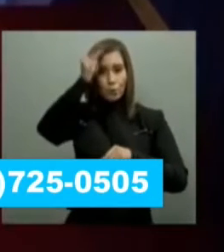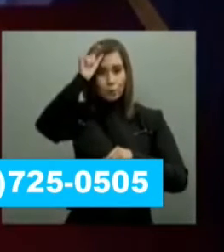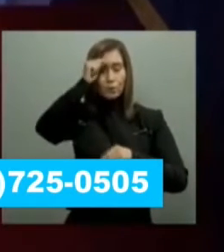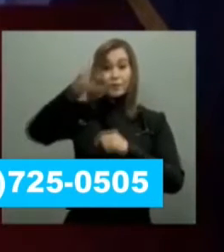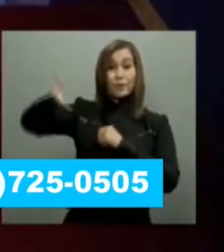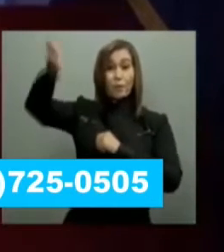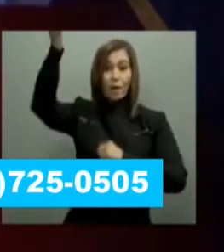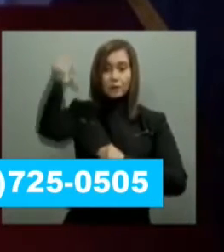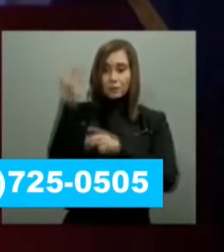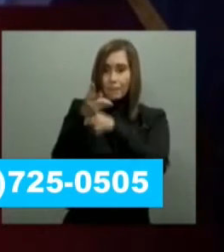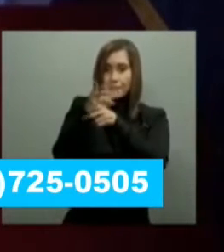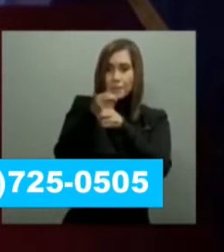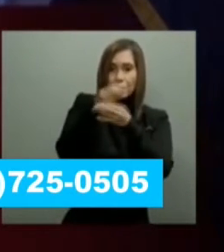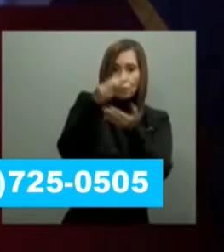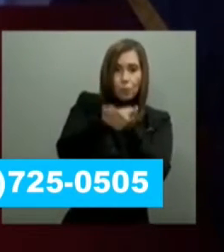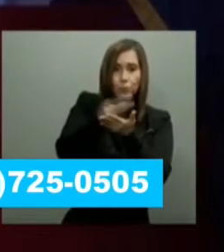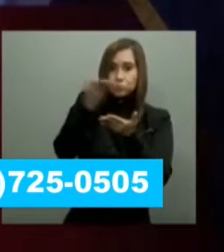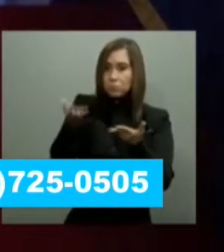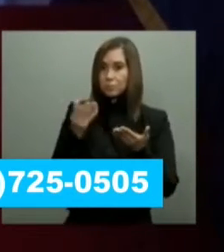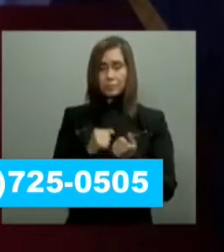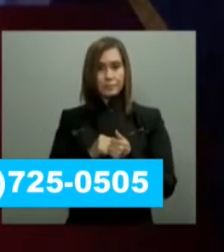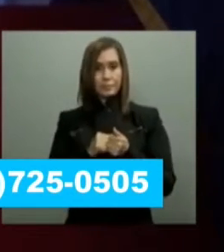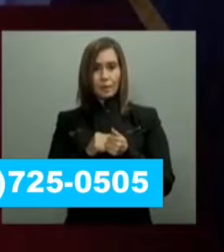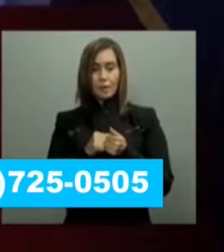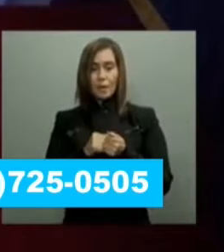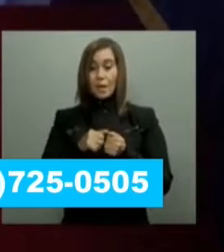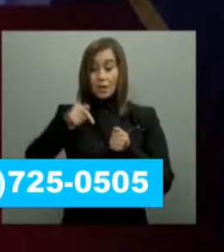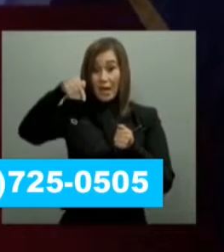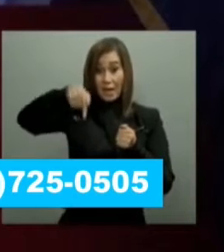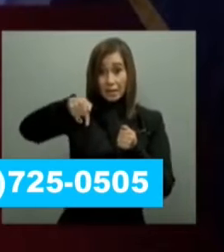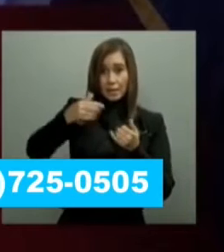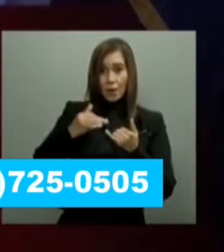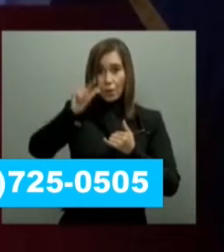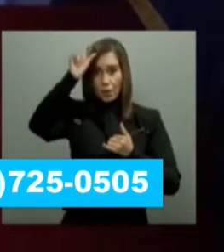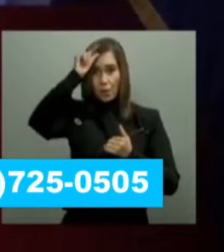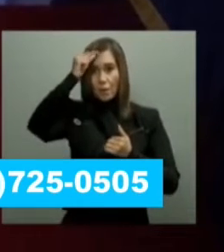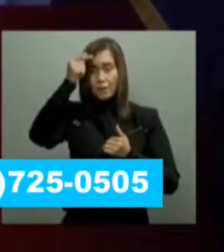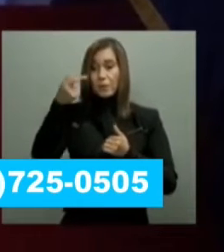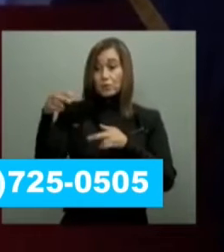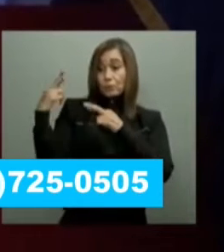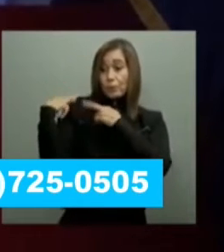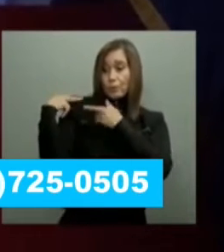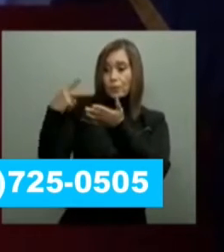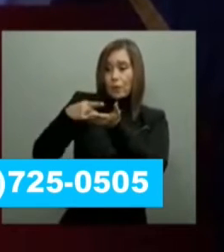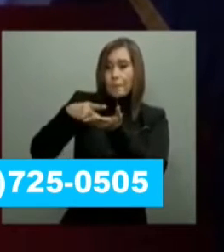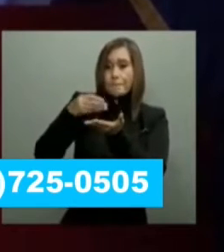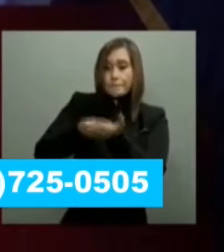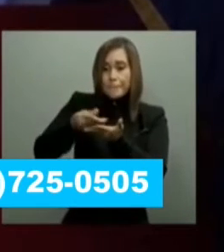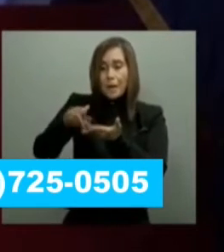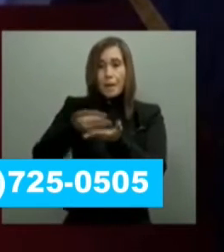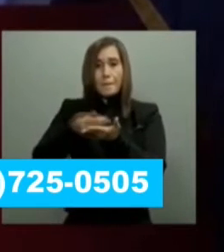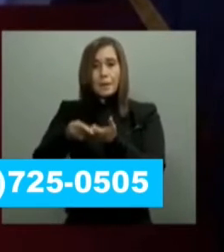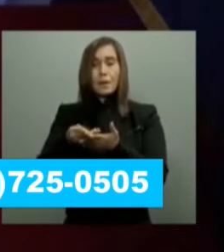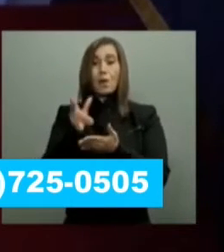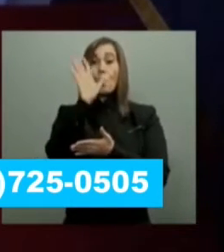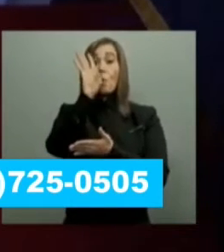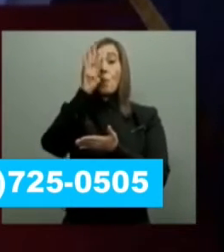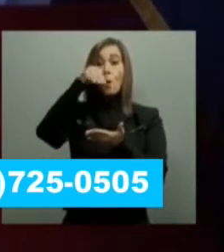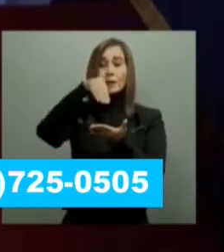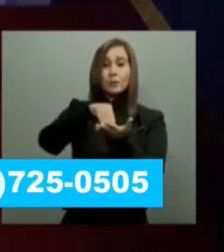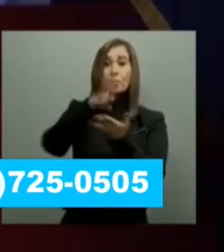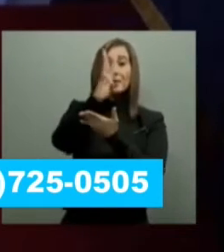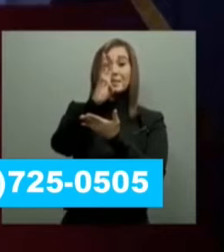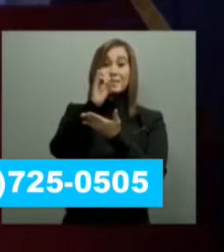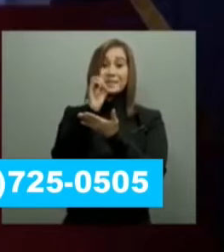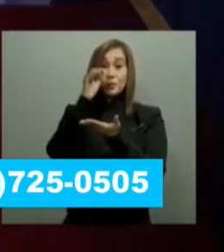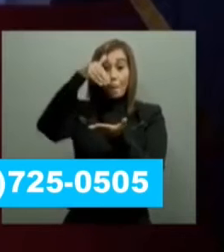antes están preguntando qué hacen con el dinero y es interesando el país ya que ese